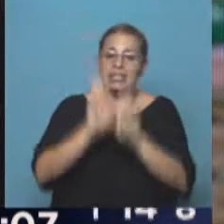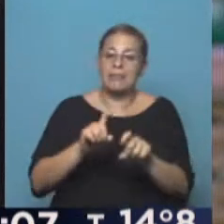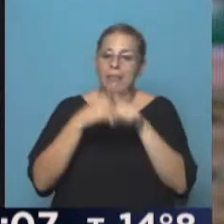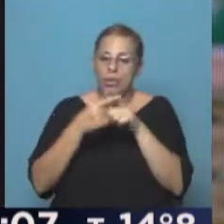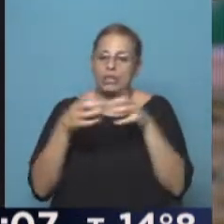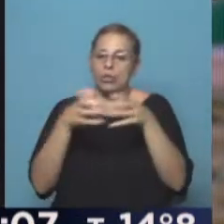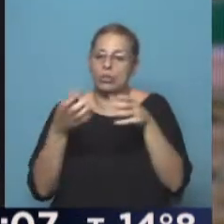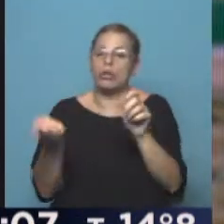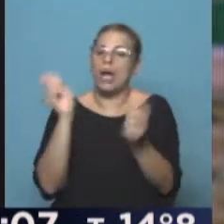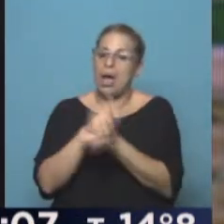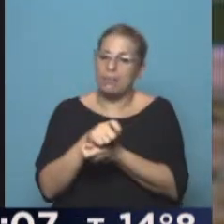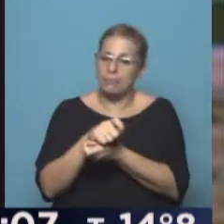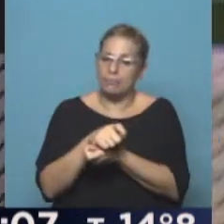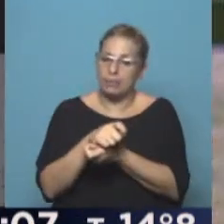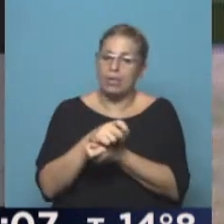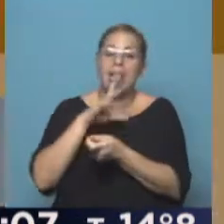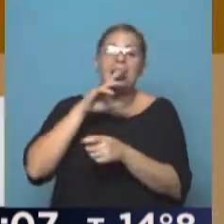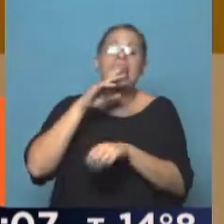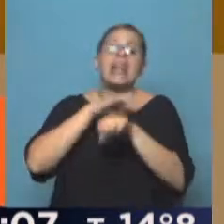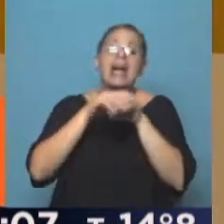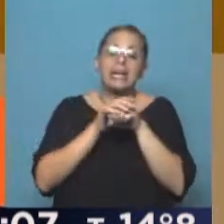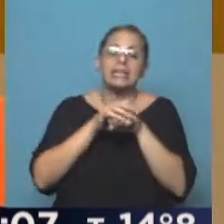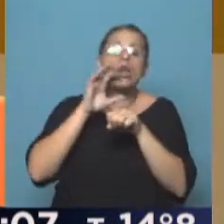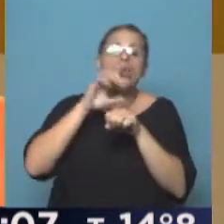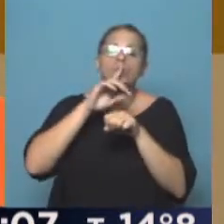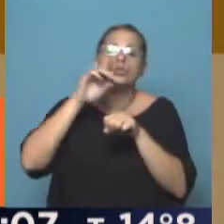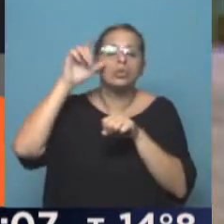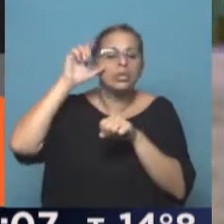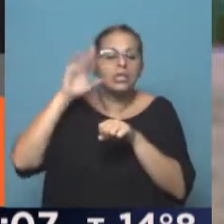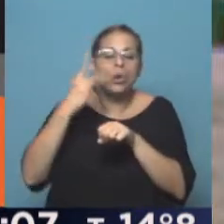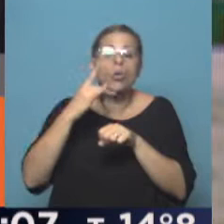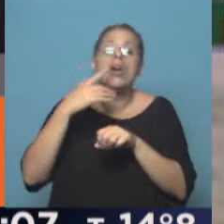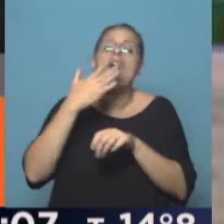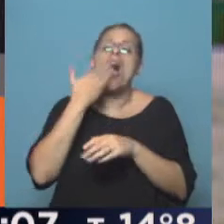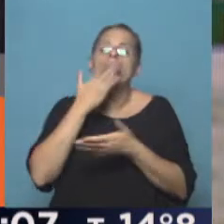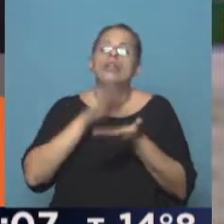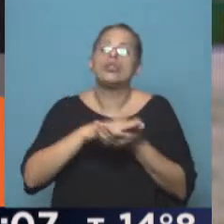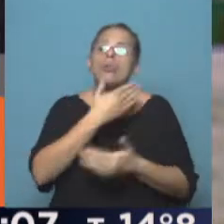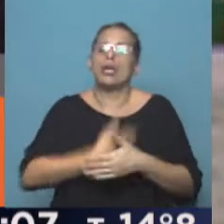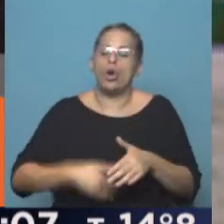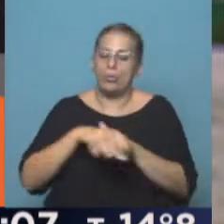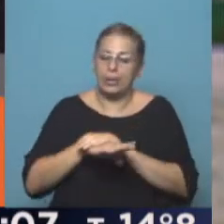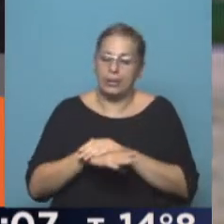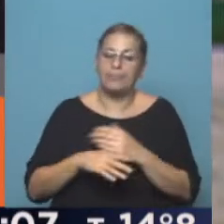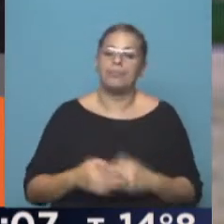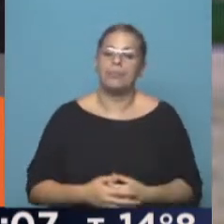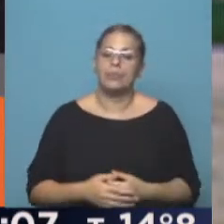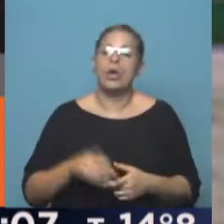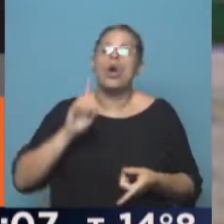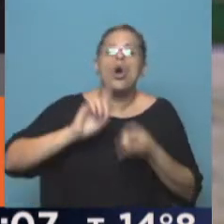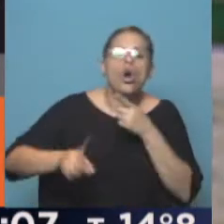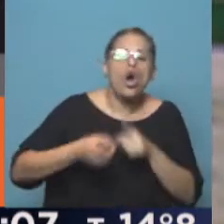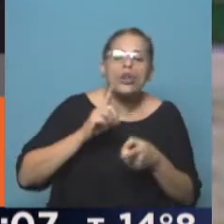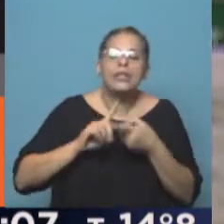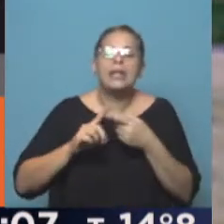cambiemos de la recta de lousteau hablemos de la gestión esta coordinación de la